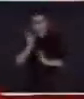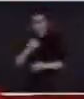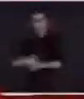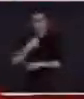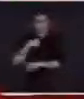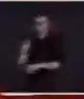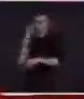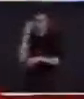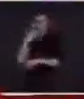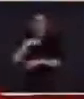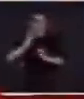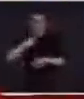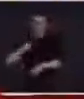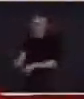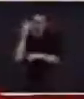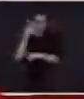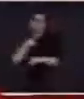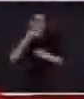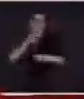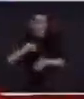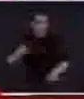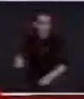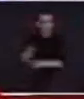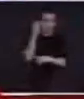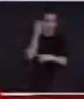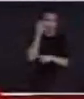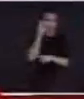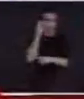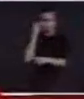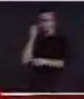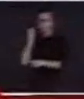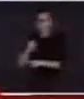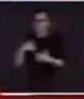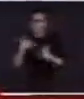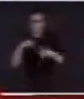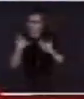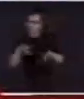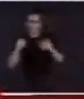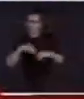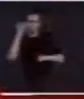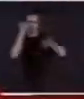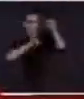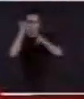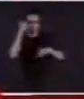Ya soy un suicide, un suicide. Qué puñeta me hizo